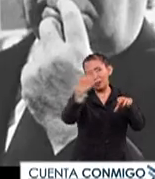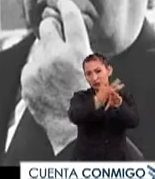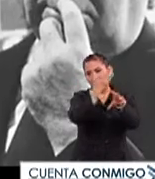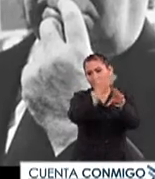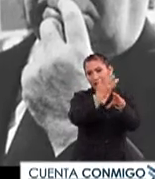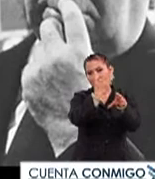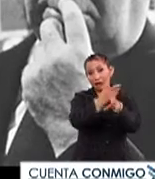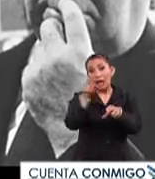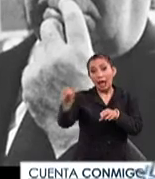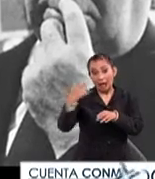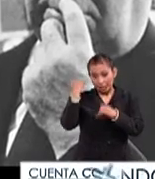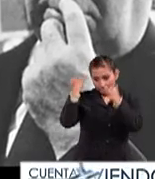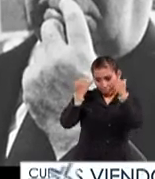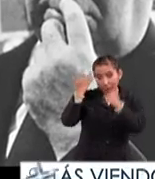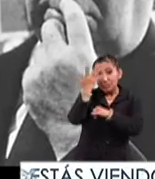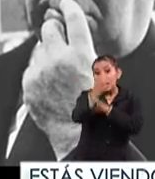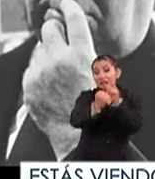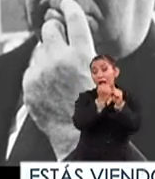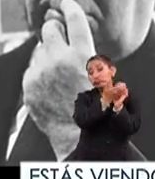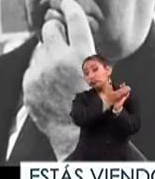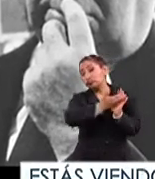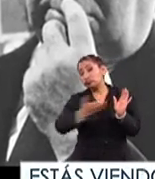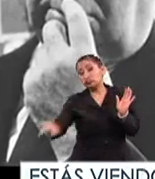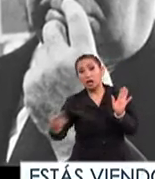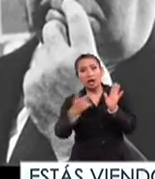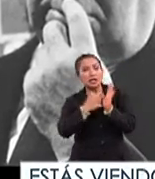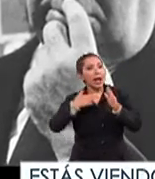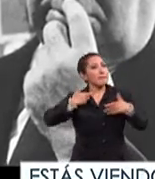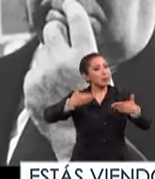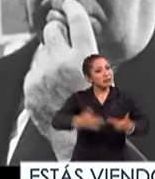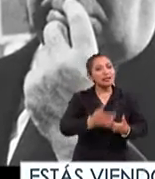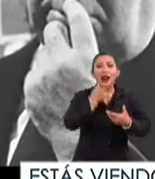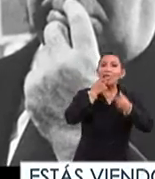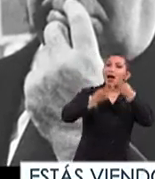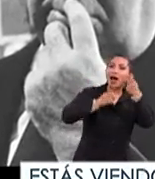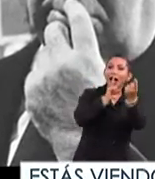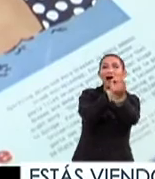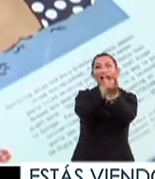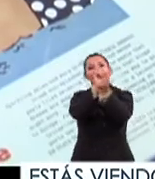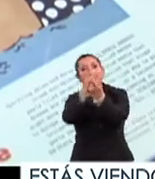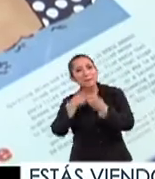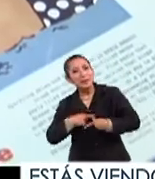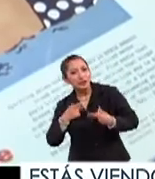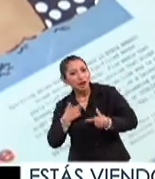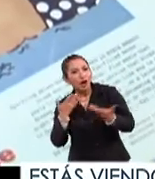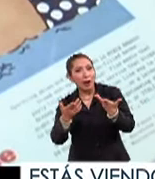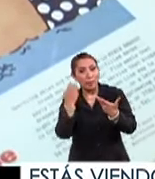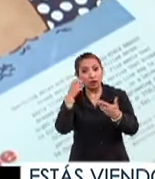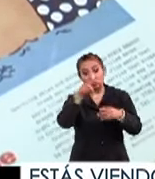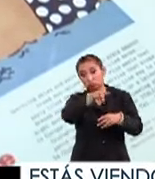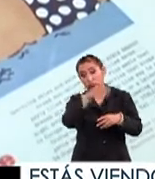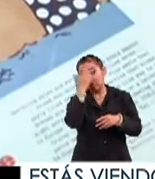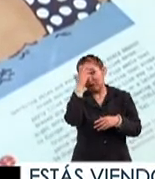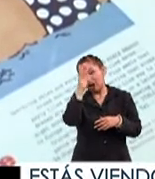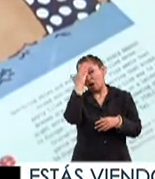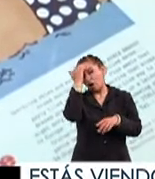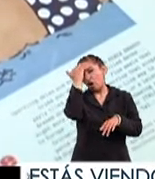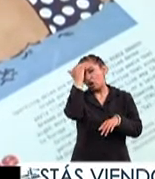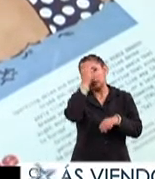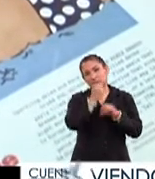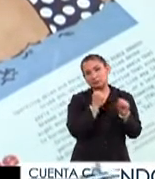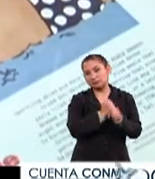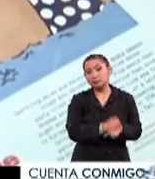Estados Unidos que Él duró era más de productor de 10 eso. años, ¿no? No, pues es- Y presentador, ¿no? Y interactuaba con el público, entonces también por eso es una figura bastante